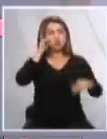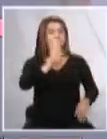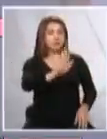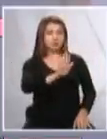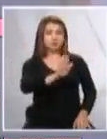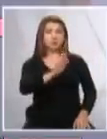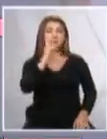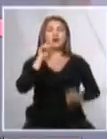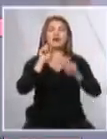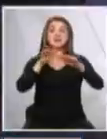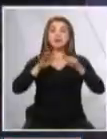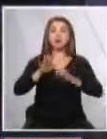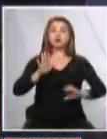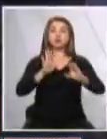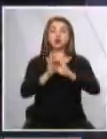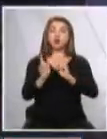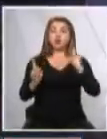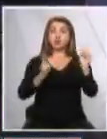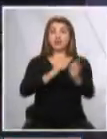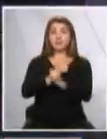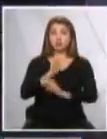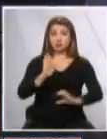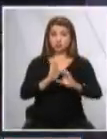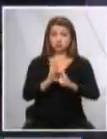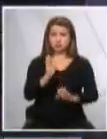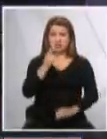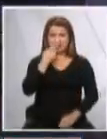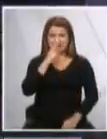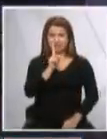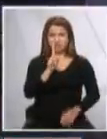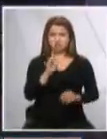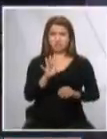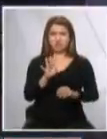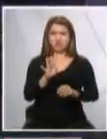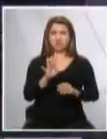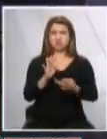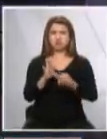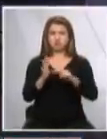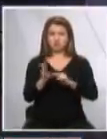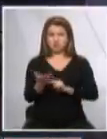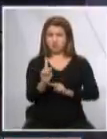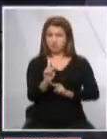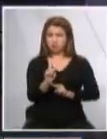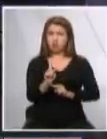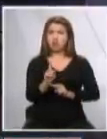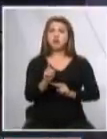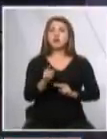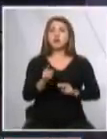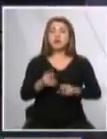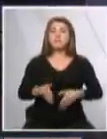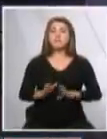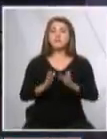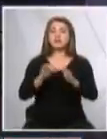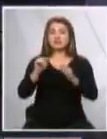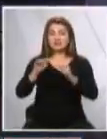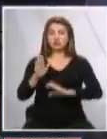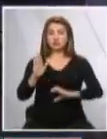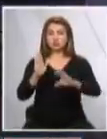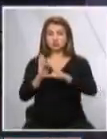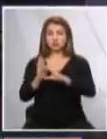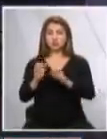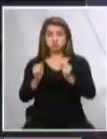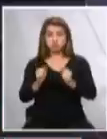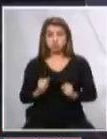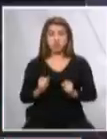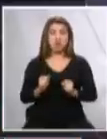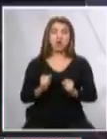pero la asamblea constituyente o los cambios en la constitución no tienen que producirse solo por efecto de crisis. El solo origen espurio de esta constitución